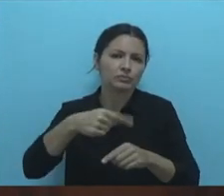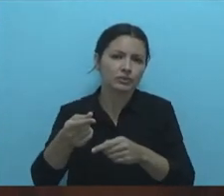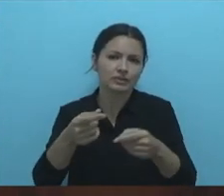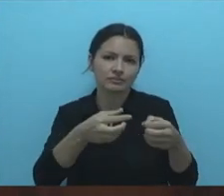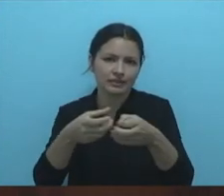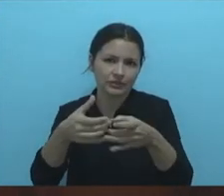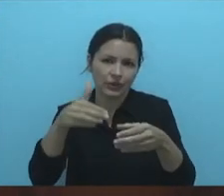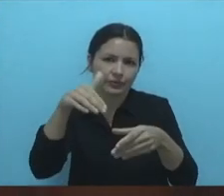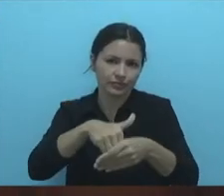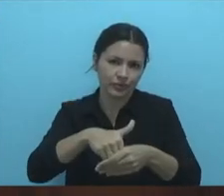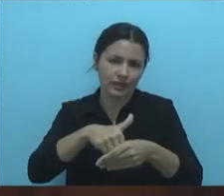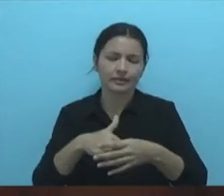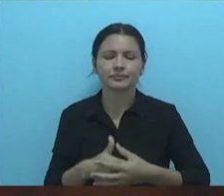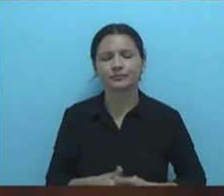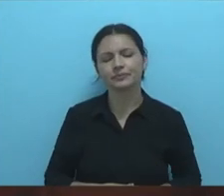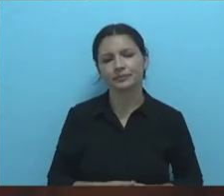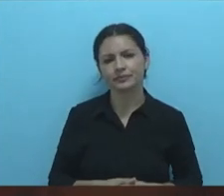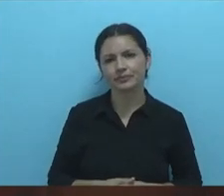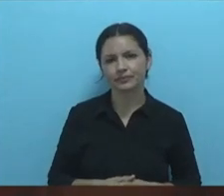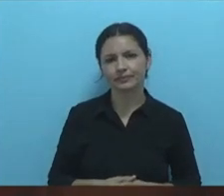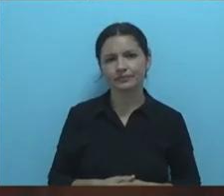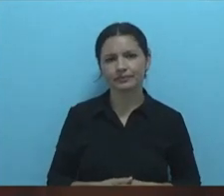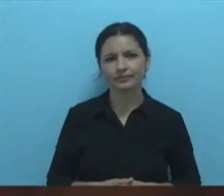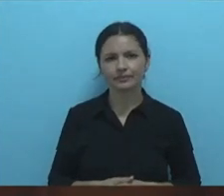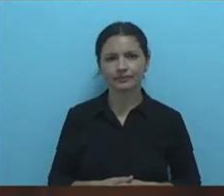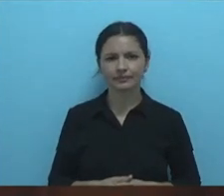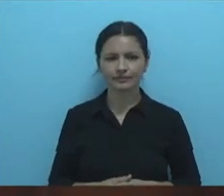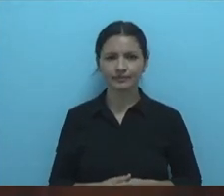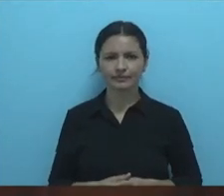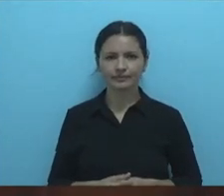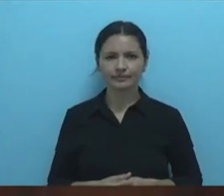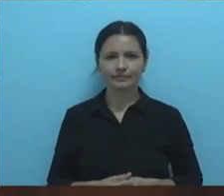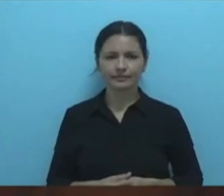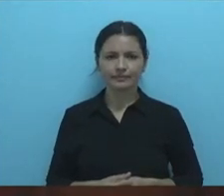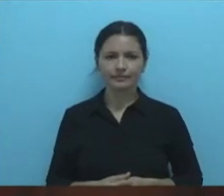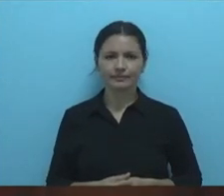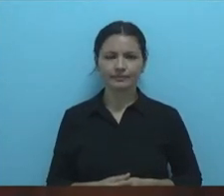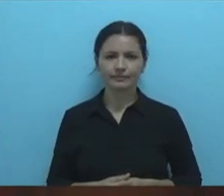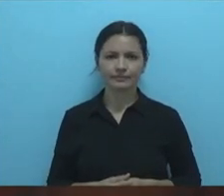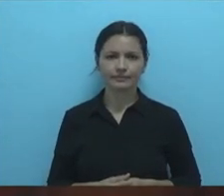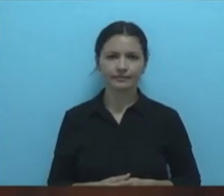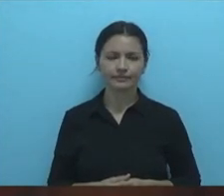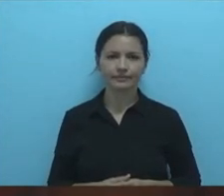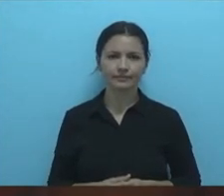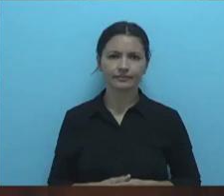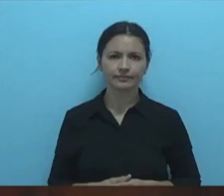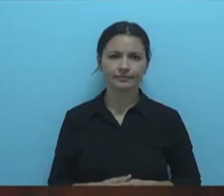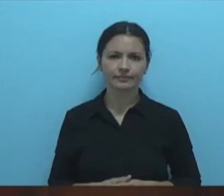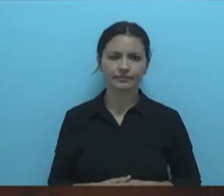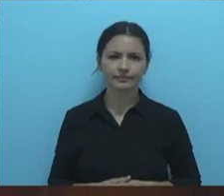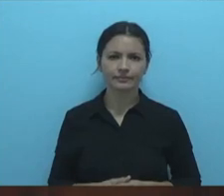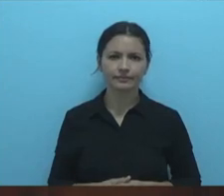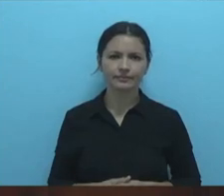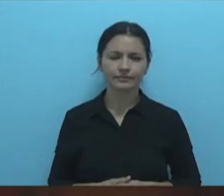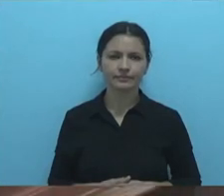solicitamos que podamos votar la preferencia para una sesión Gracias diputada diputado blanco tiene la palabra Sí